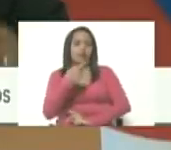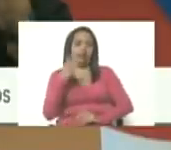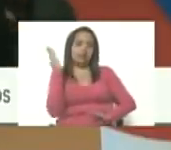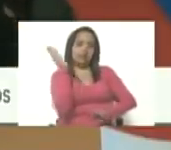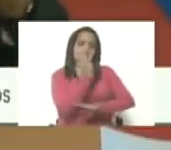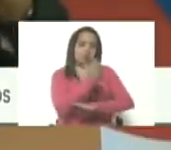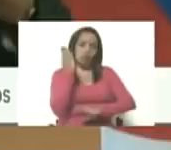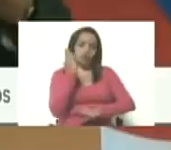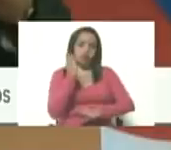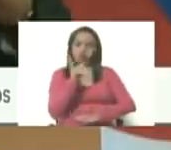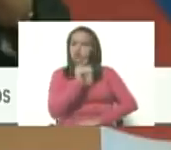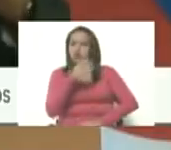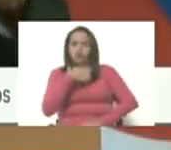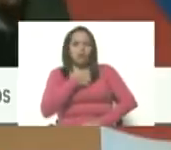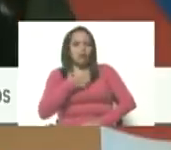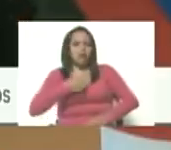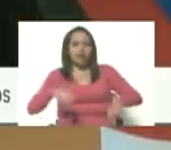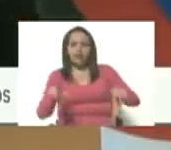nadie podrá